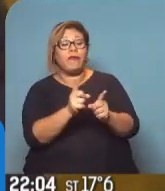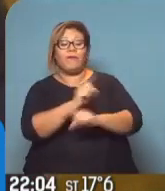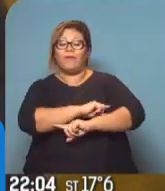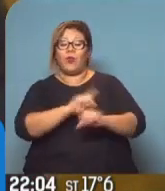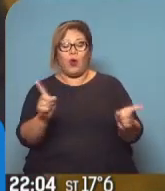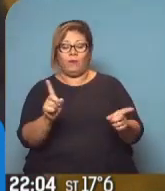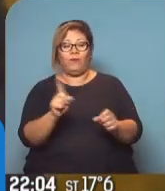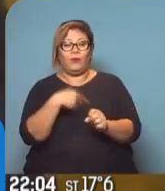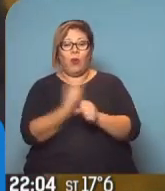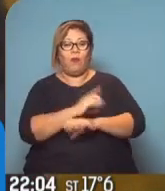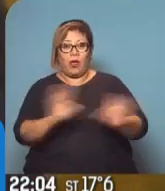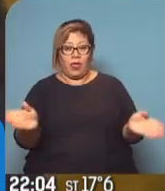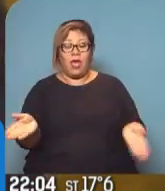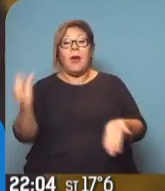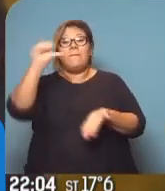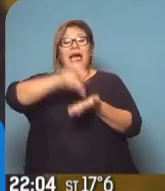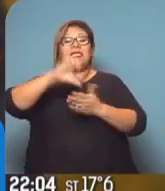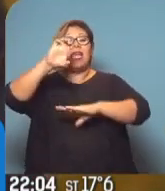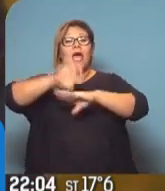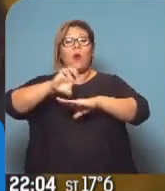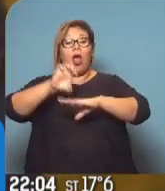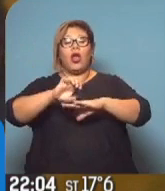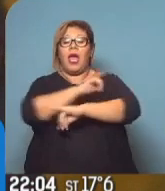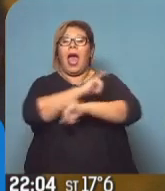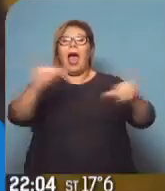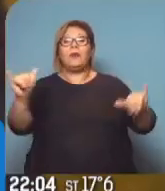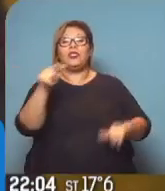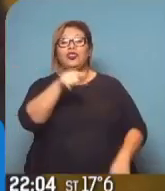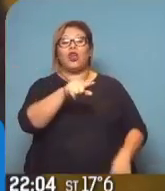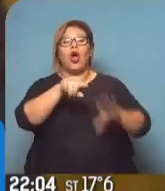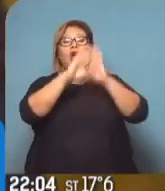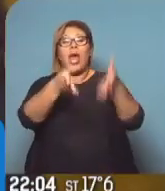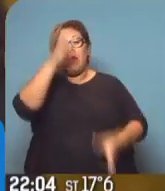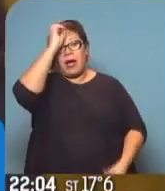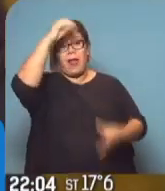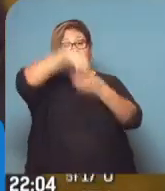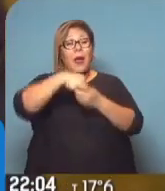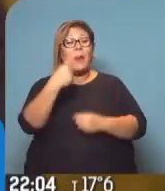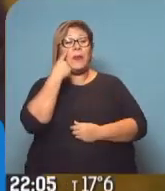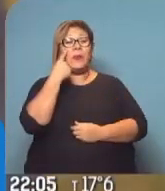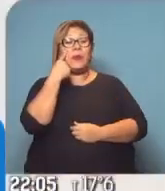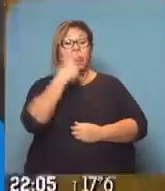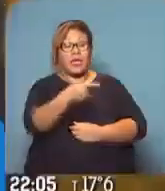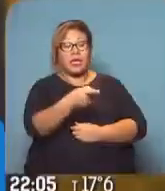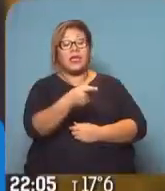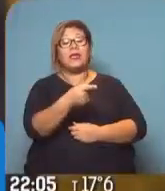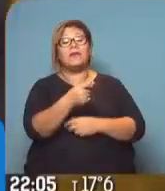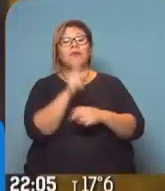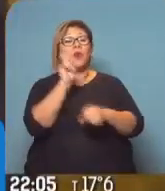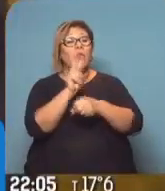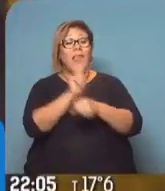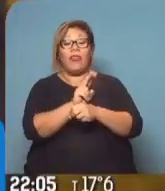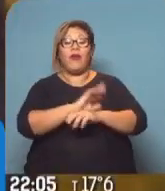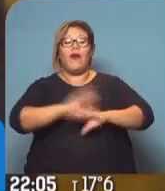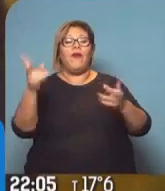Ecuador, soberanamente, da por finalizado el asilo diplomático otorgado al señor Assange en el año 2012. En la línea